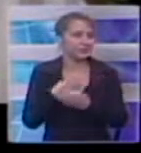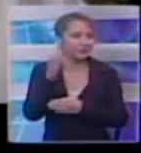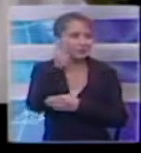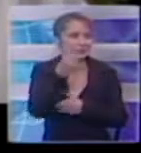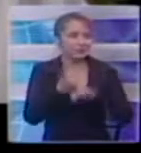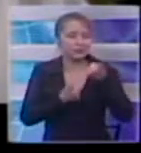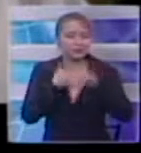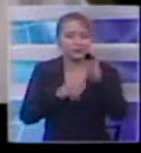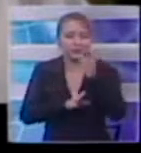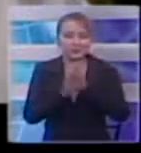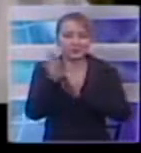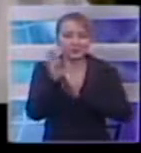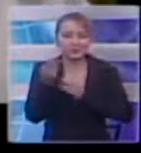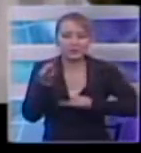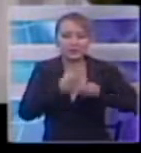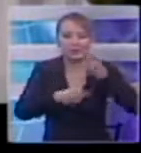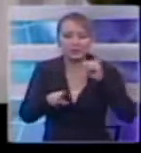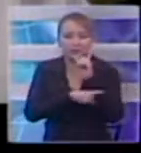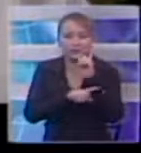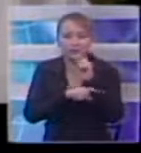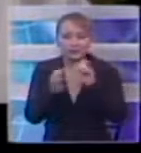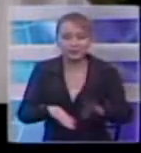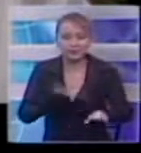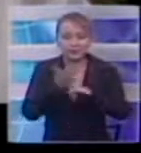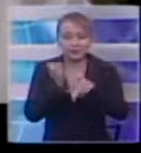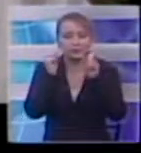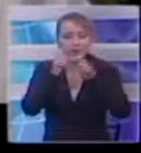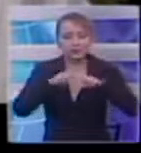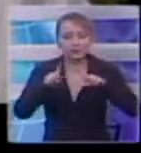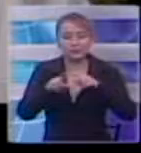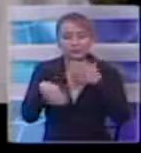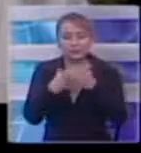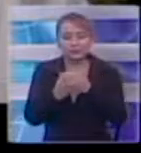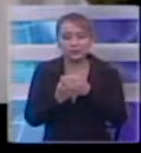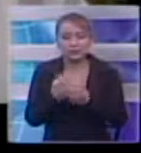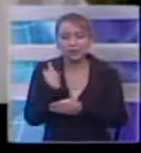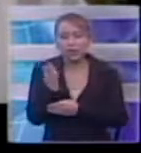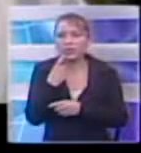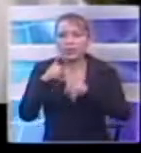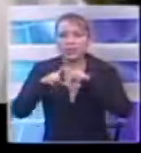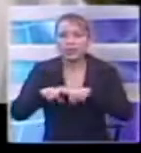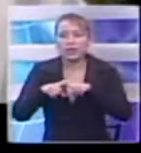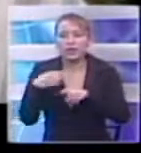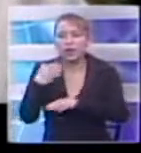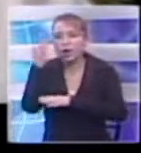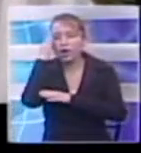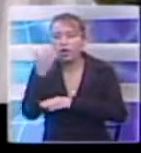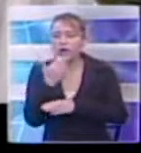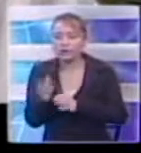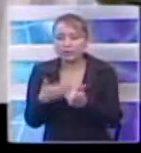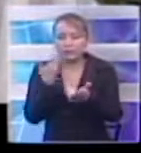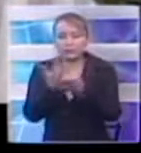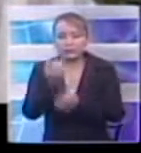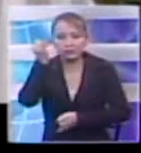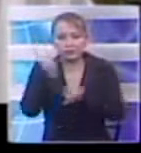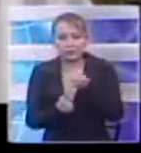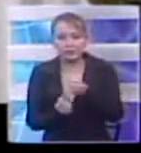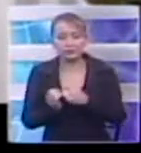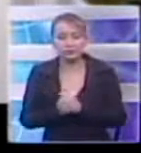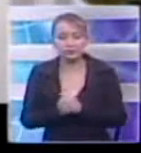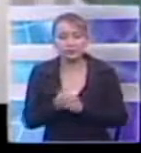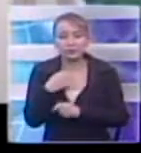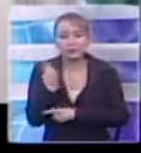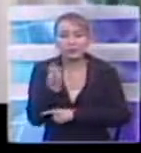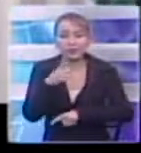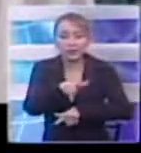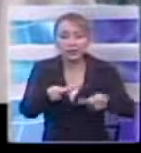sea, crecer en un mercado que sí da las oportunidades, pero es que es cuestión simplemente de saber cómo llegar y a dónde llegar, y el